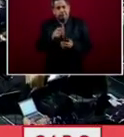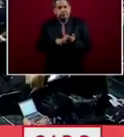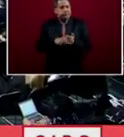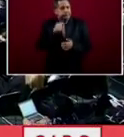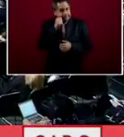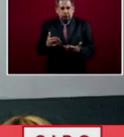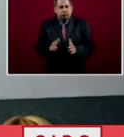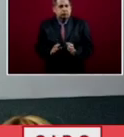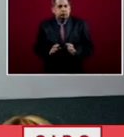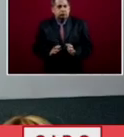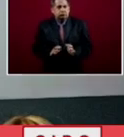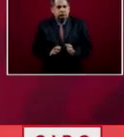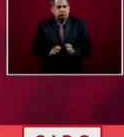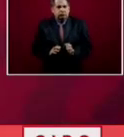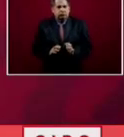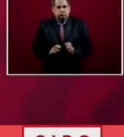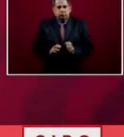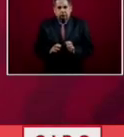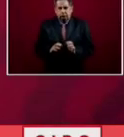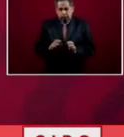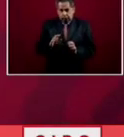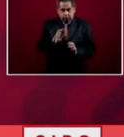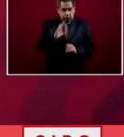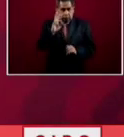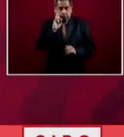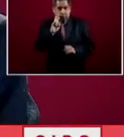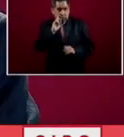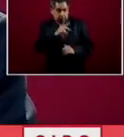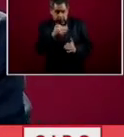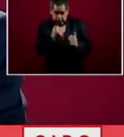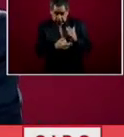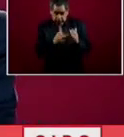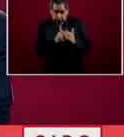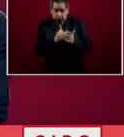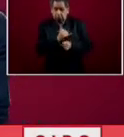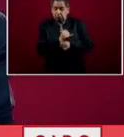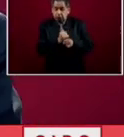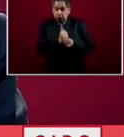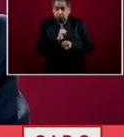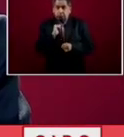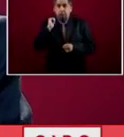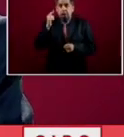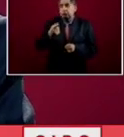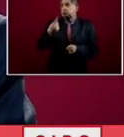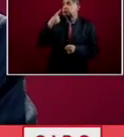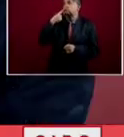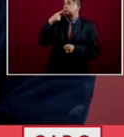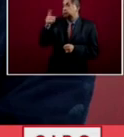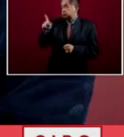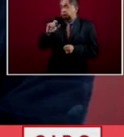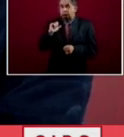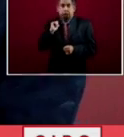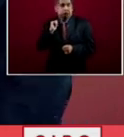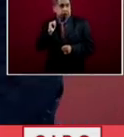ayer. ¿Tienen cuentas pendientes o hay denuncias?